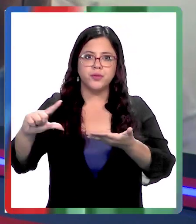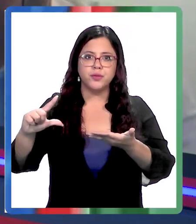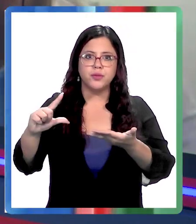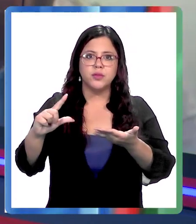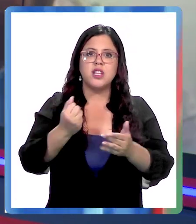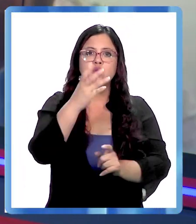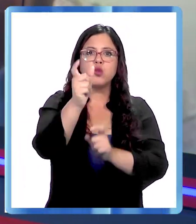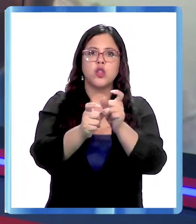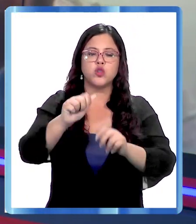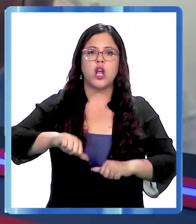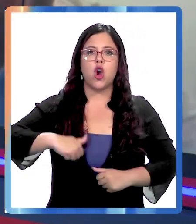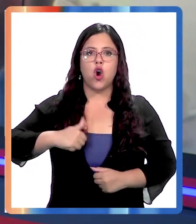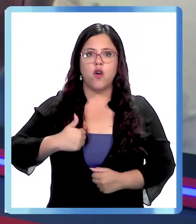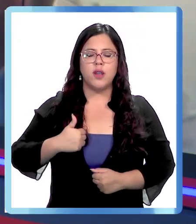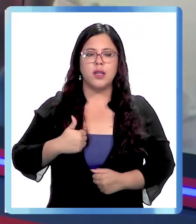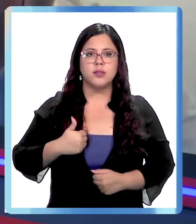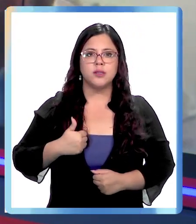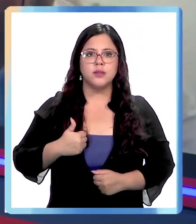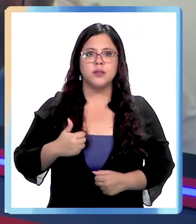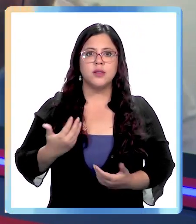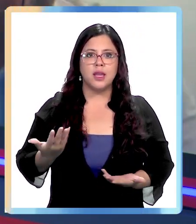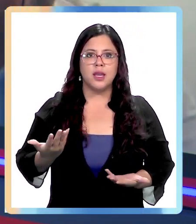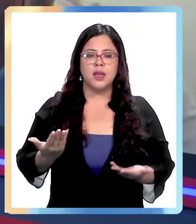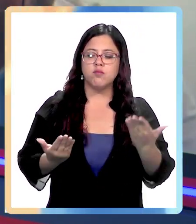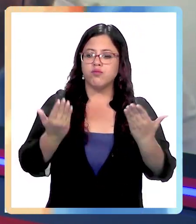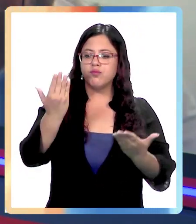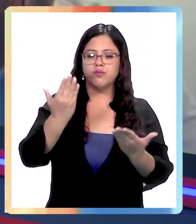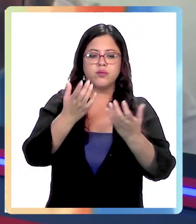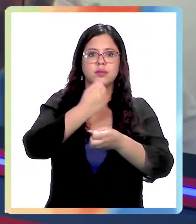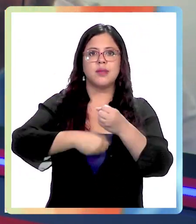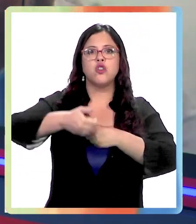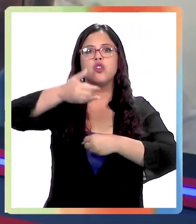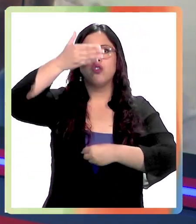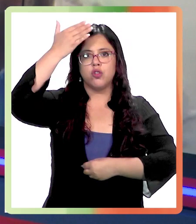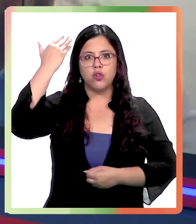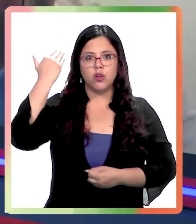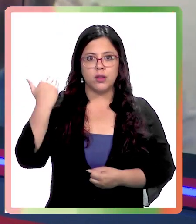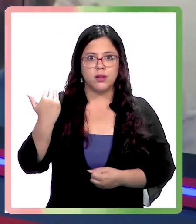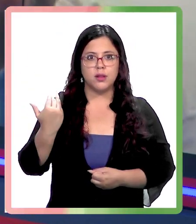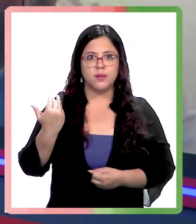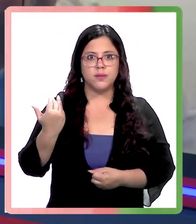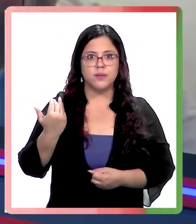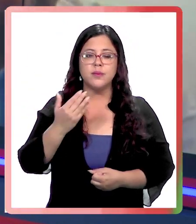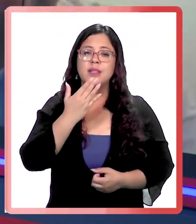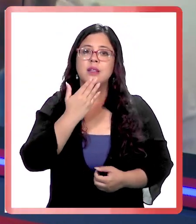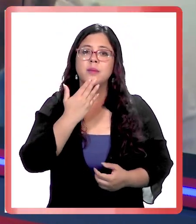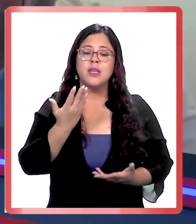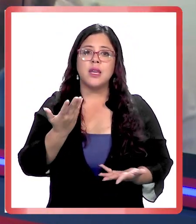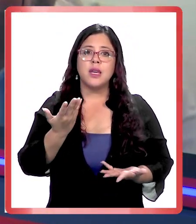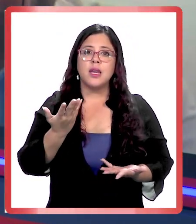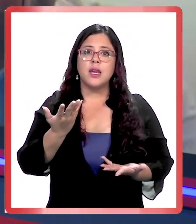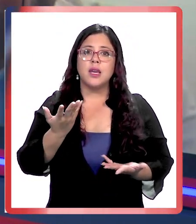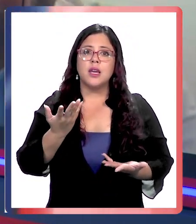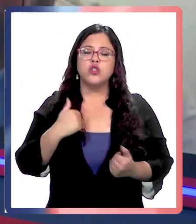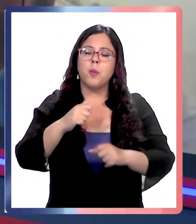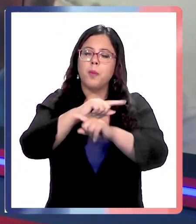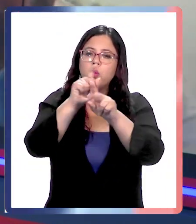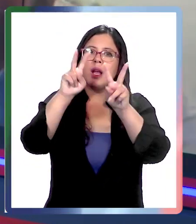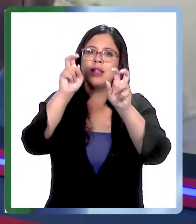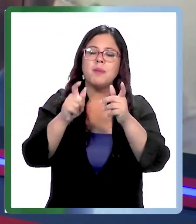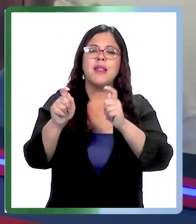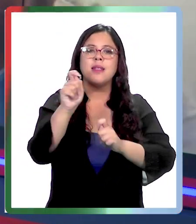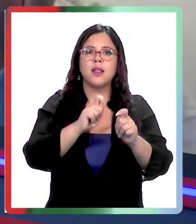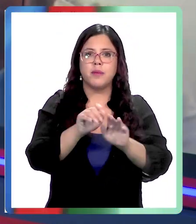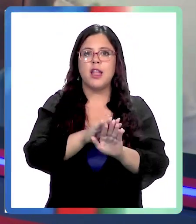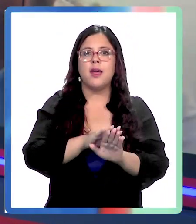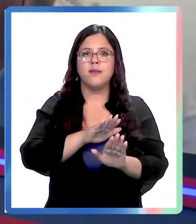aumento de los casos en personas más jóvenes en comparación a otros años, y quería centrarme en los tratamientos